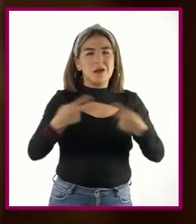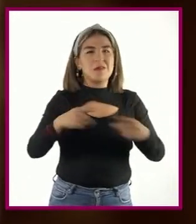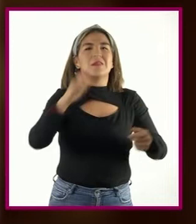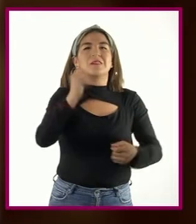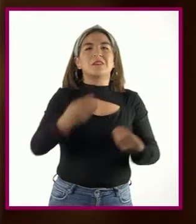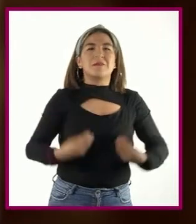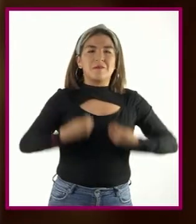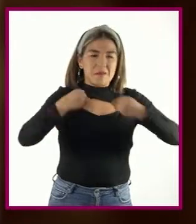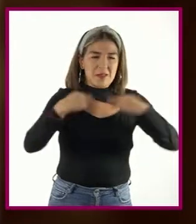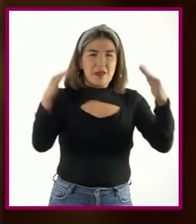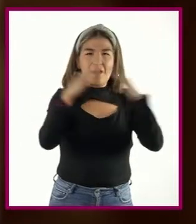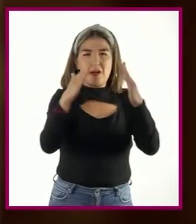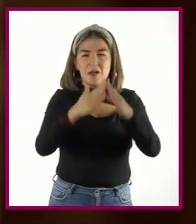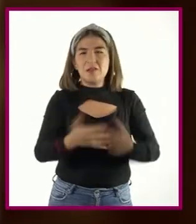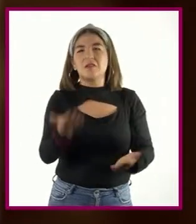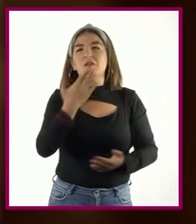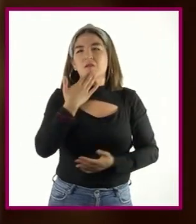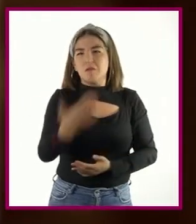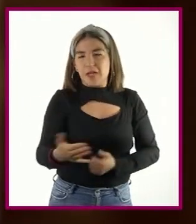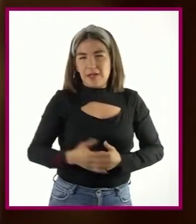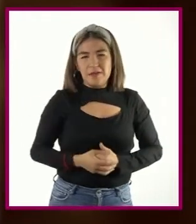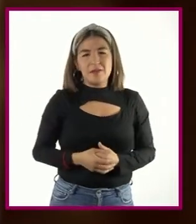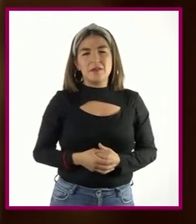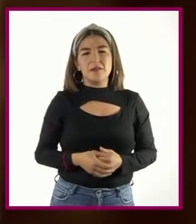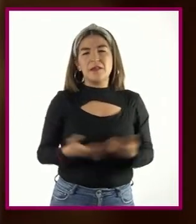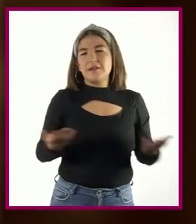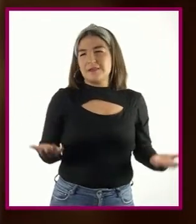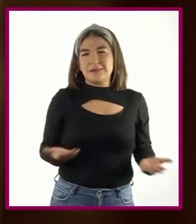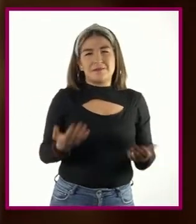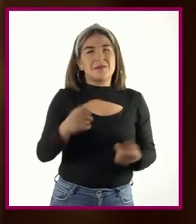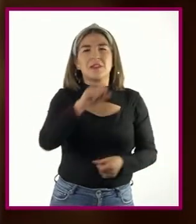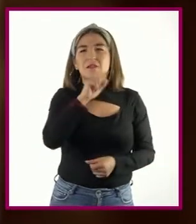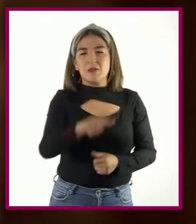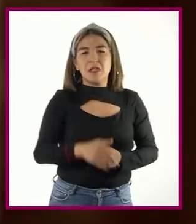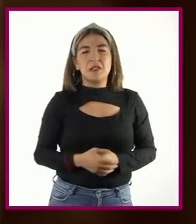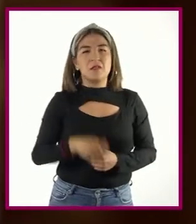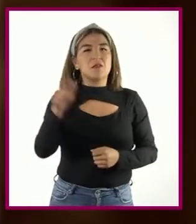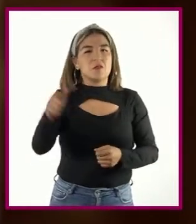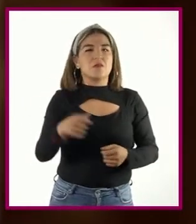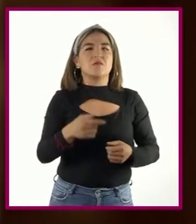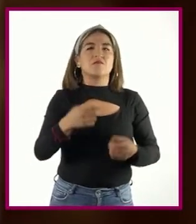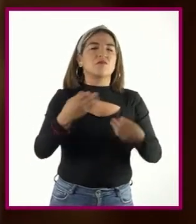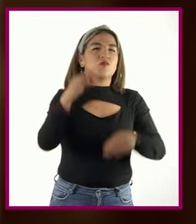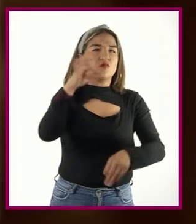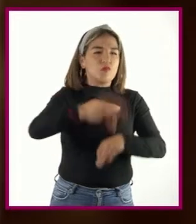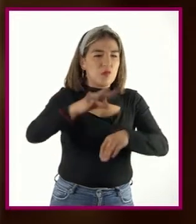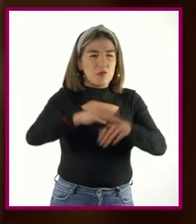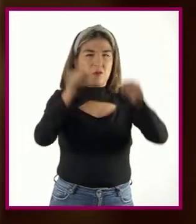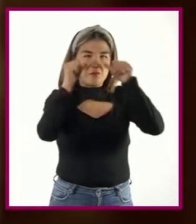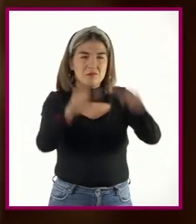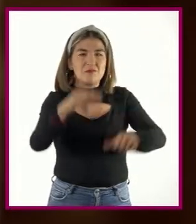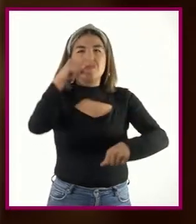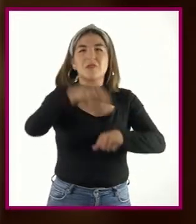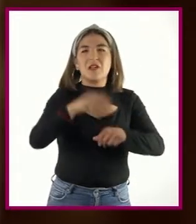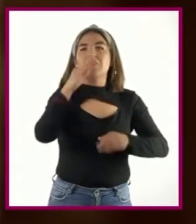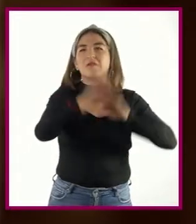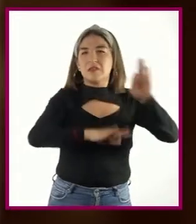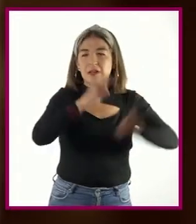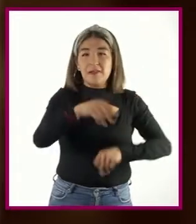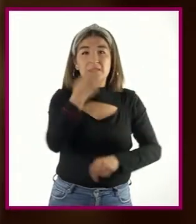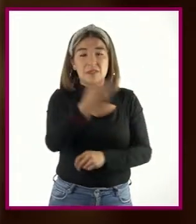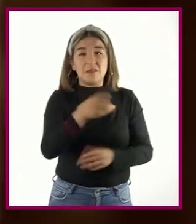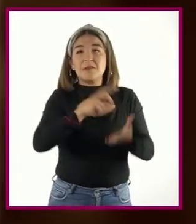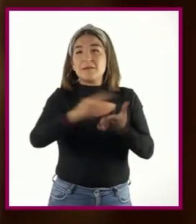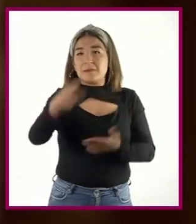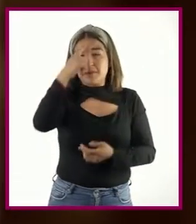de una vivienda digna, por ejemplo, y tener seguridad social, por ejemplo. Entonces, los derechos de los niños